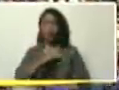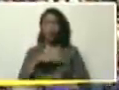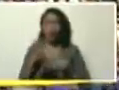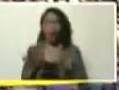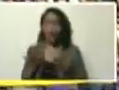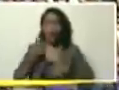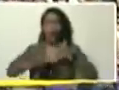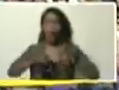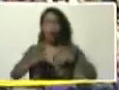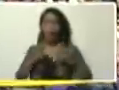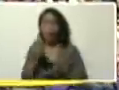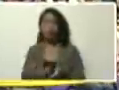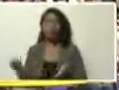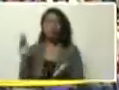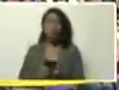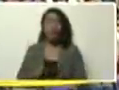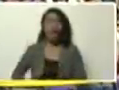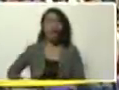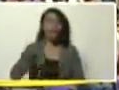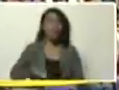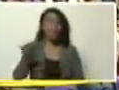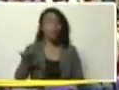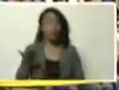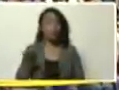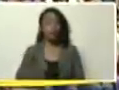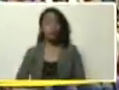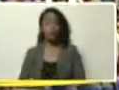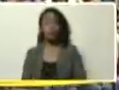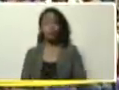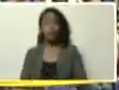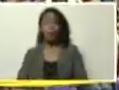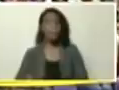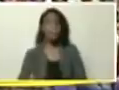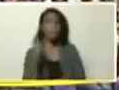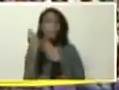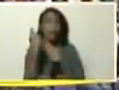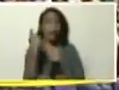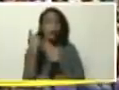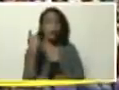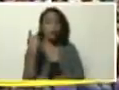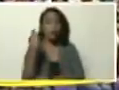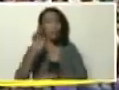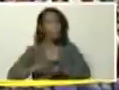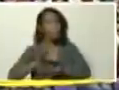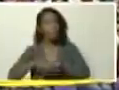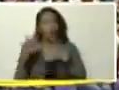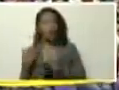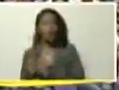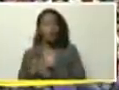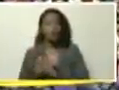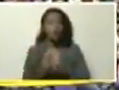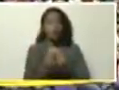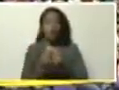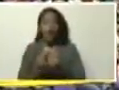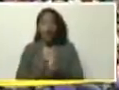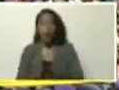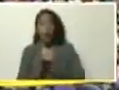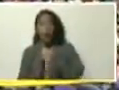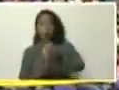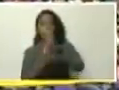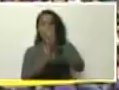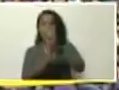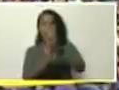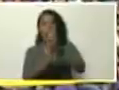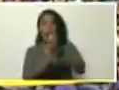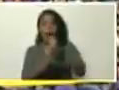este acto reviste gran importancia. Lo primero, porque lo acompaña, lo conduce